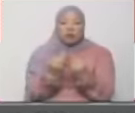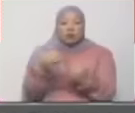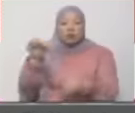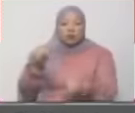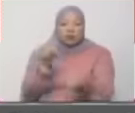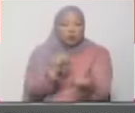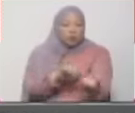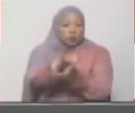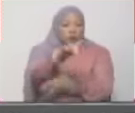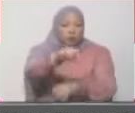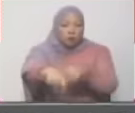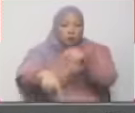iba a matar a una gente.